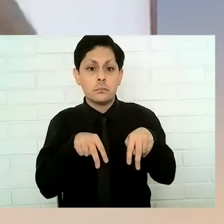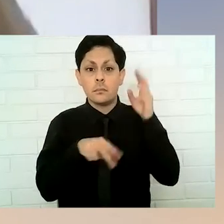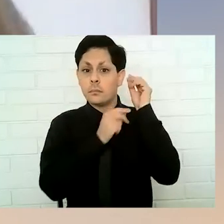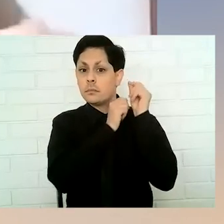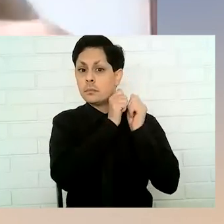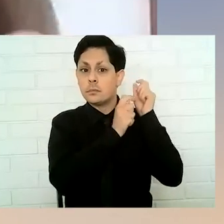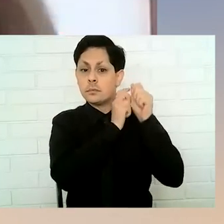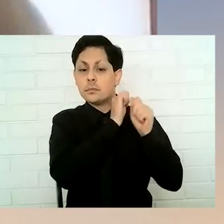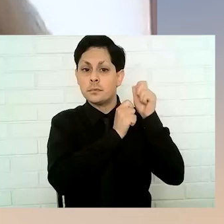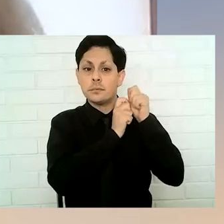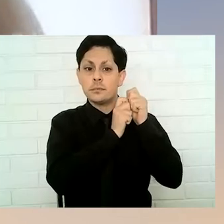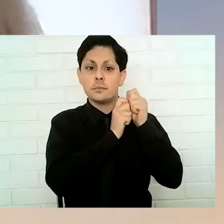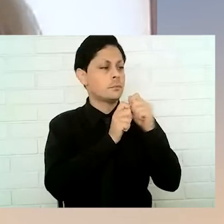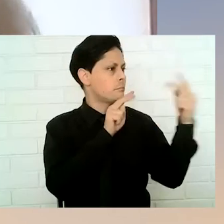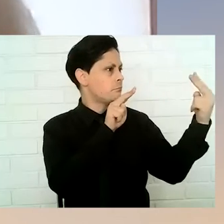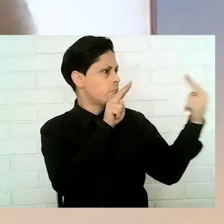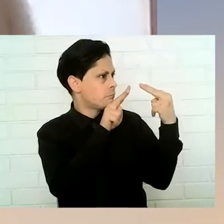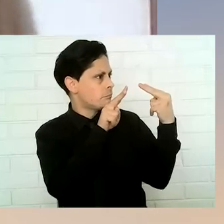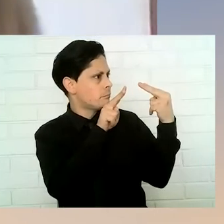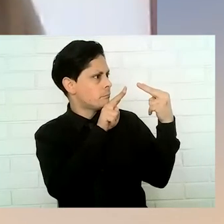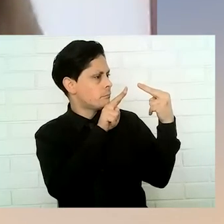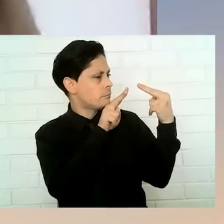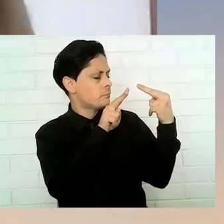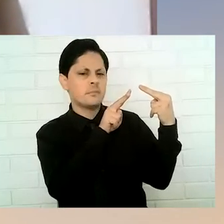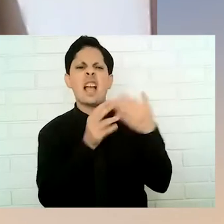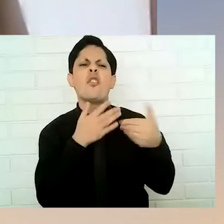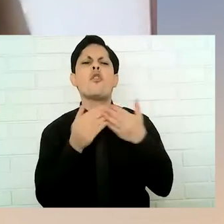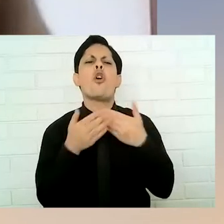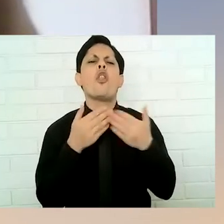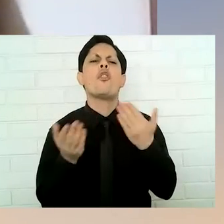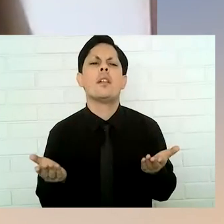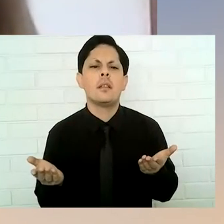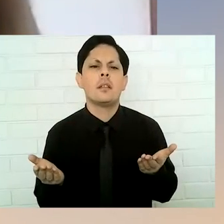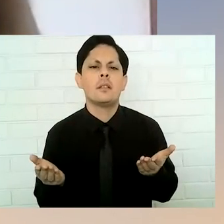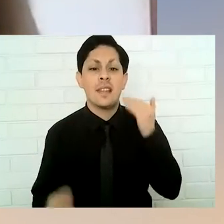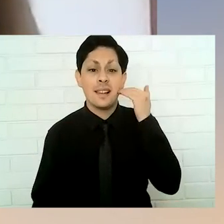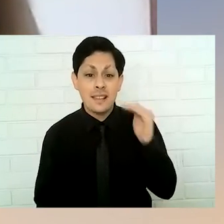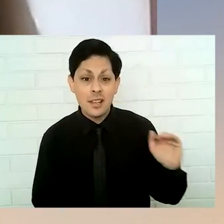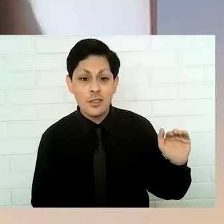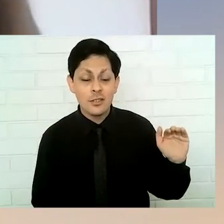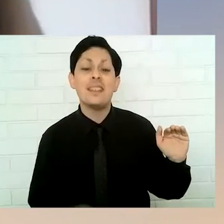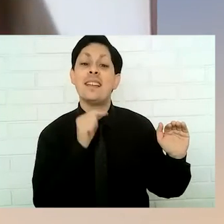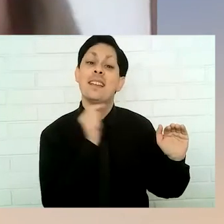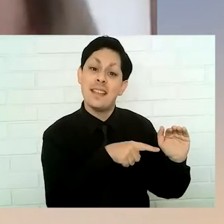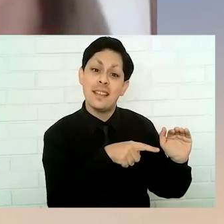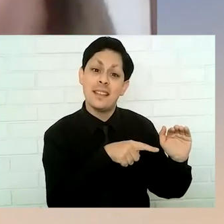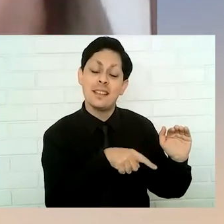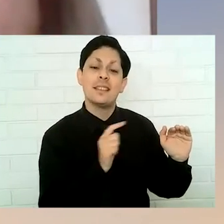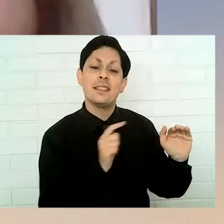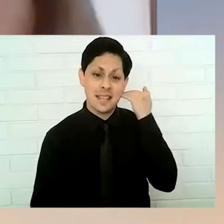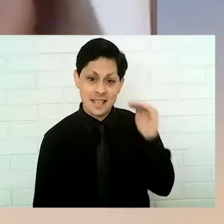hace cariño y la mira. ¿De dónde sale eso? Del niño. Ese